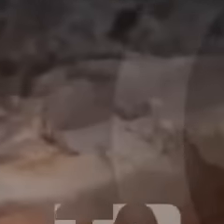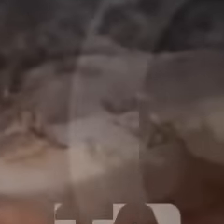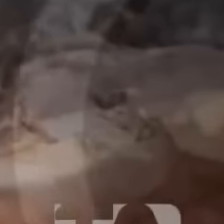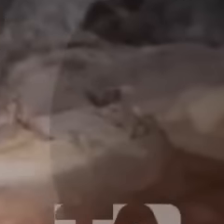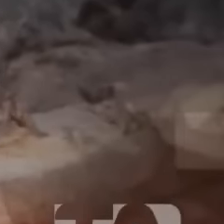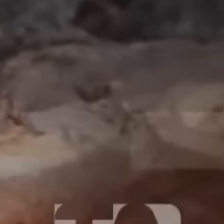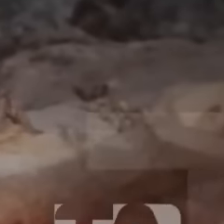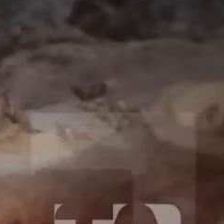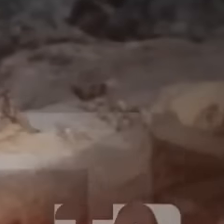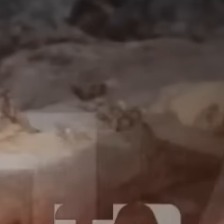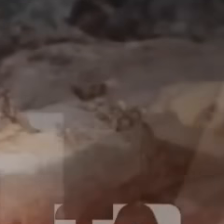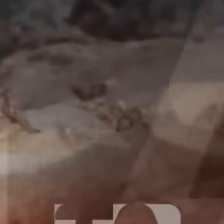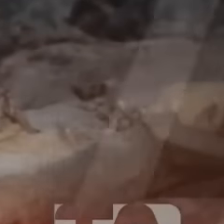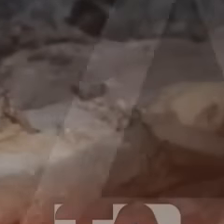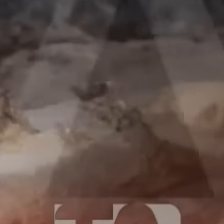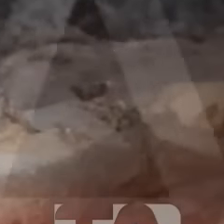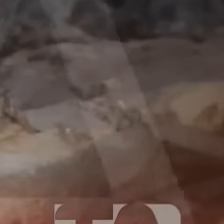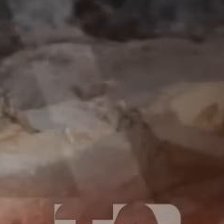Ecuador Mega Diverso.